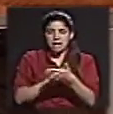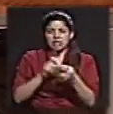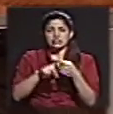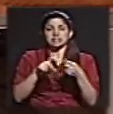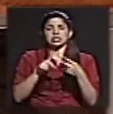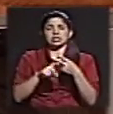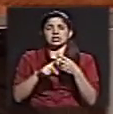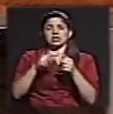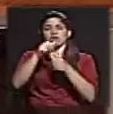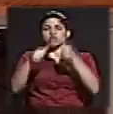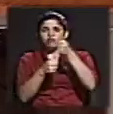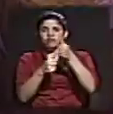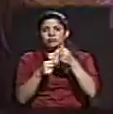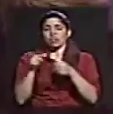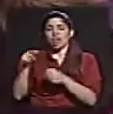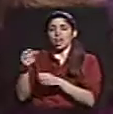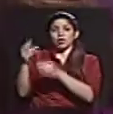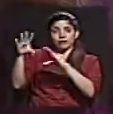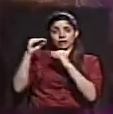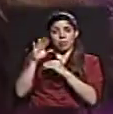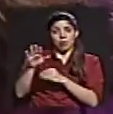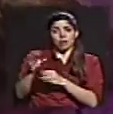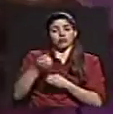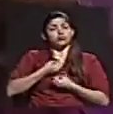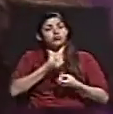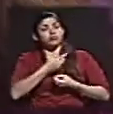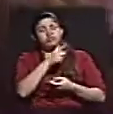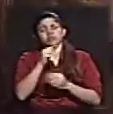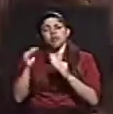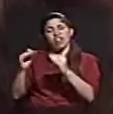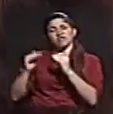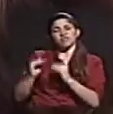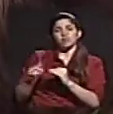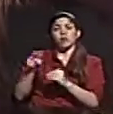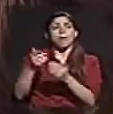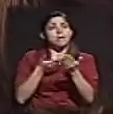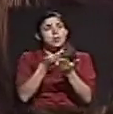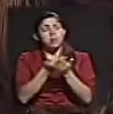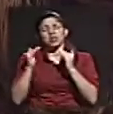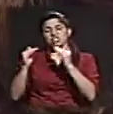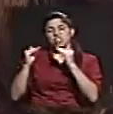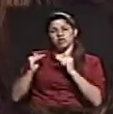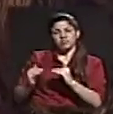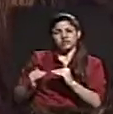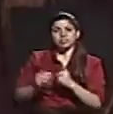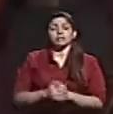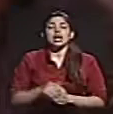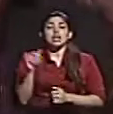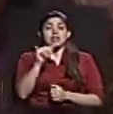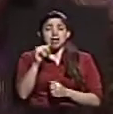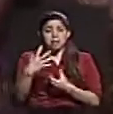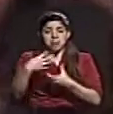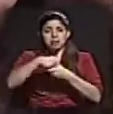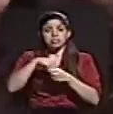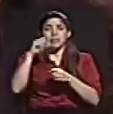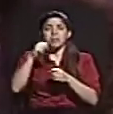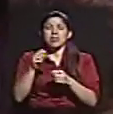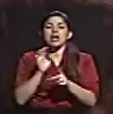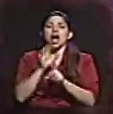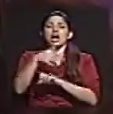La subordinación, la descalificación de sus aportes, de sus propuestas, y también dentro de esto podemos mirar el